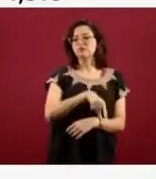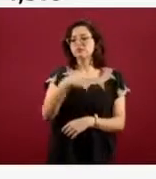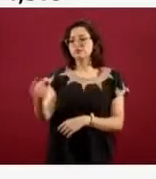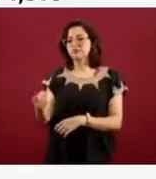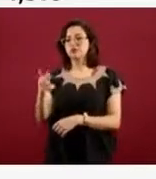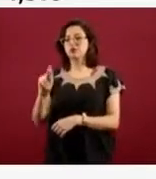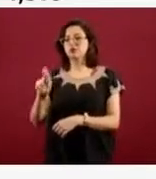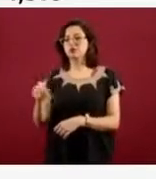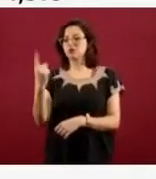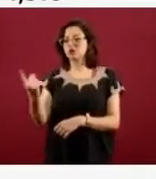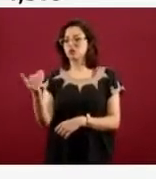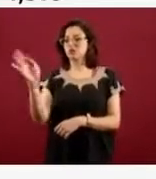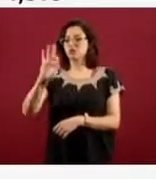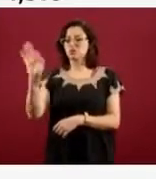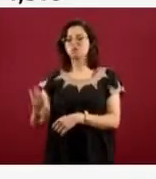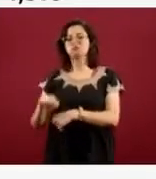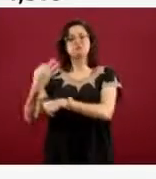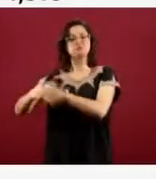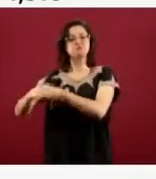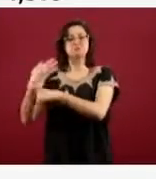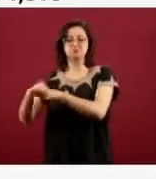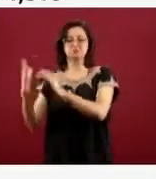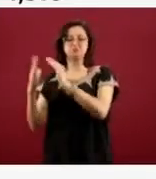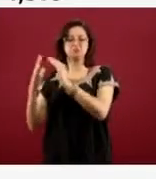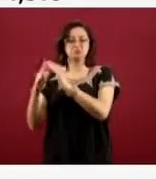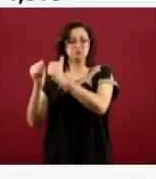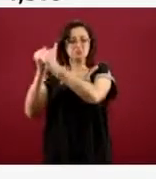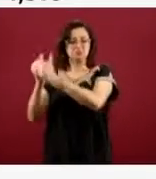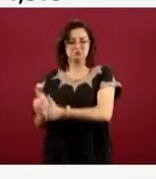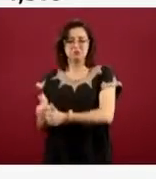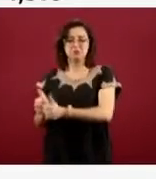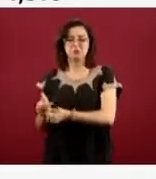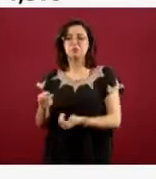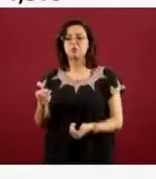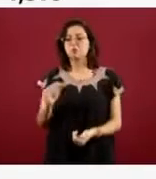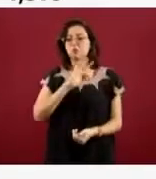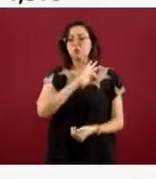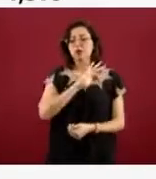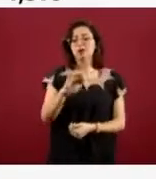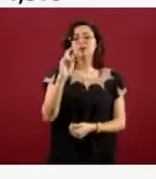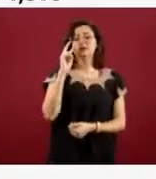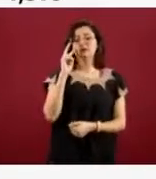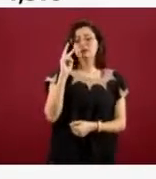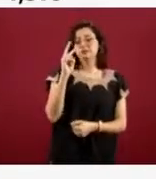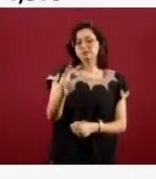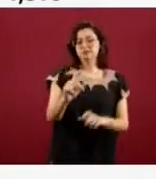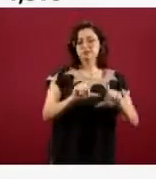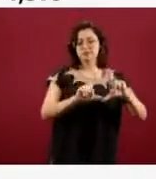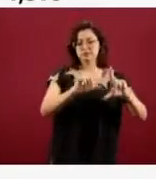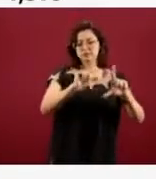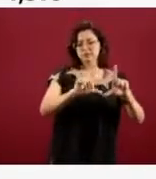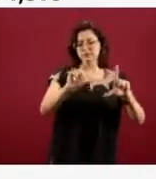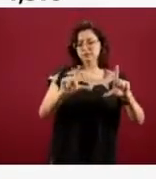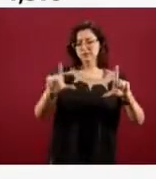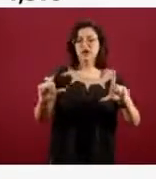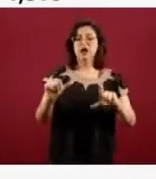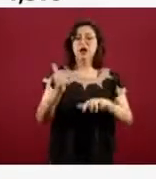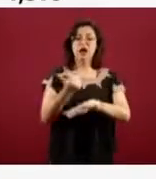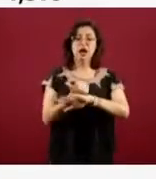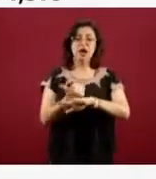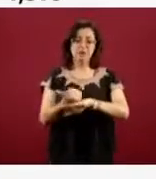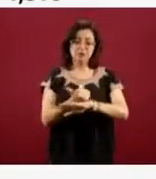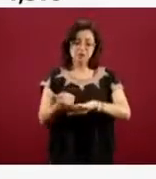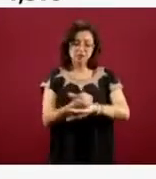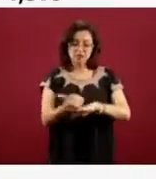ver cómo se mantiene esta tendencia. Estamos hablando de las columnas en color amarillo, como